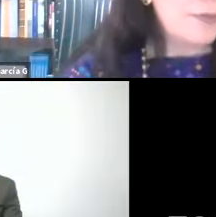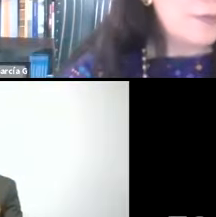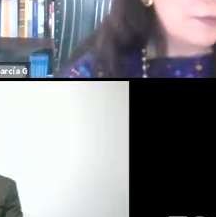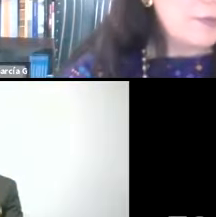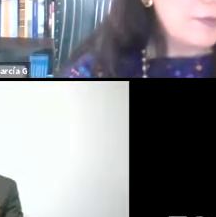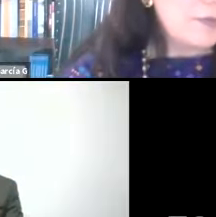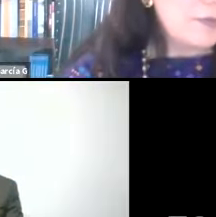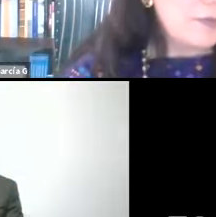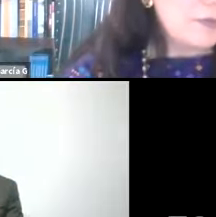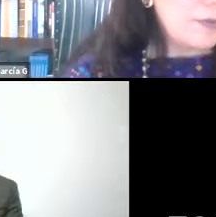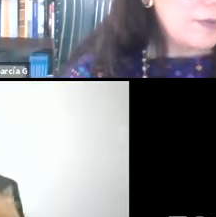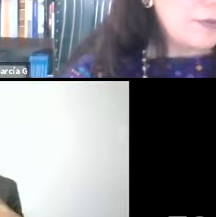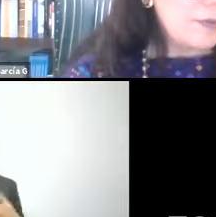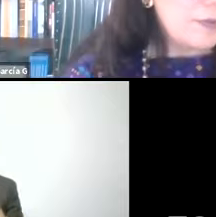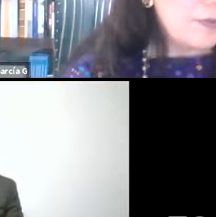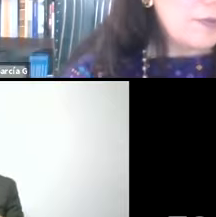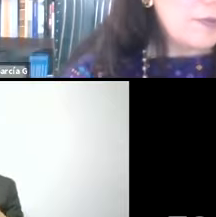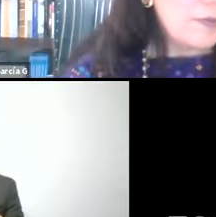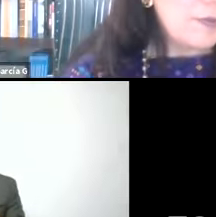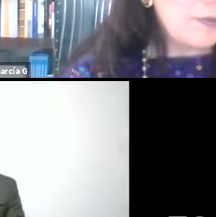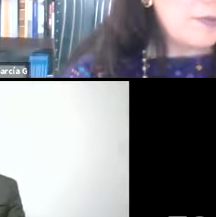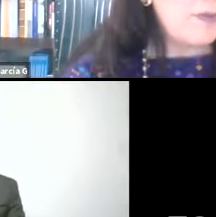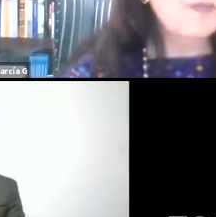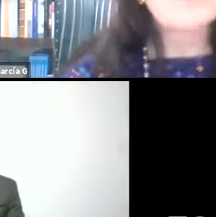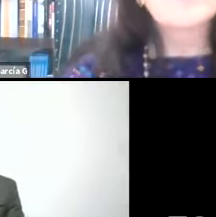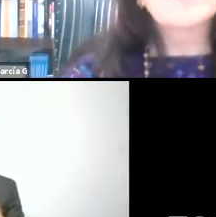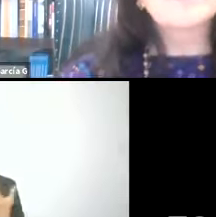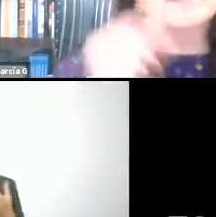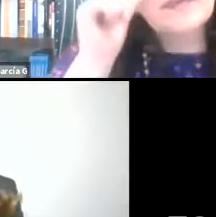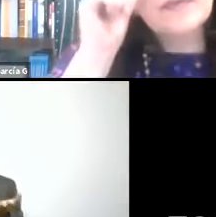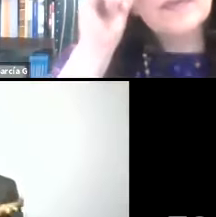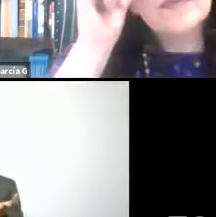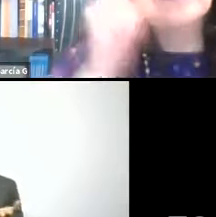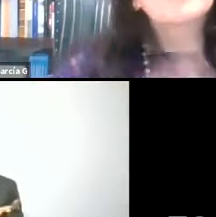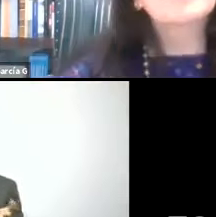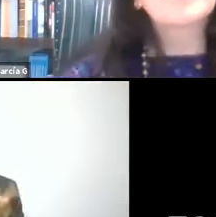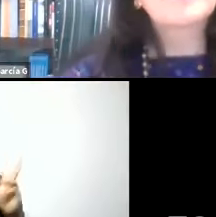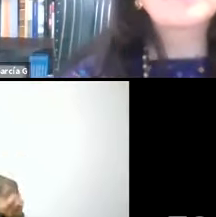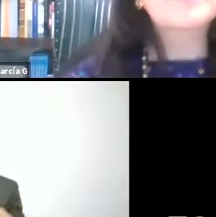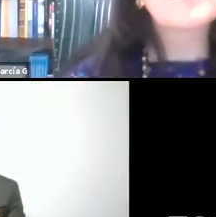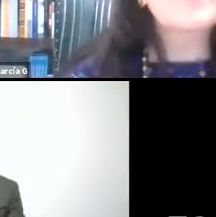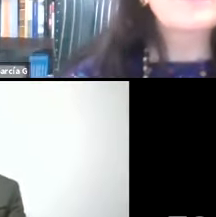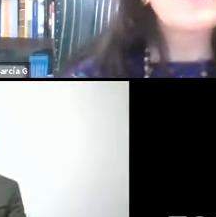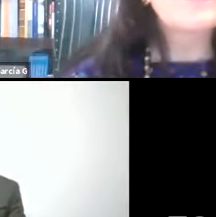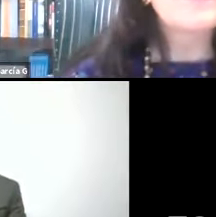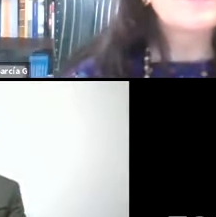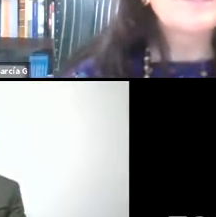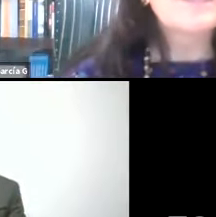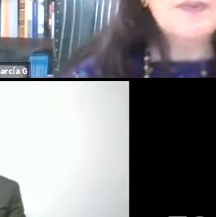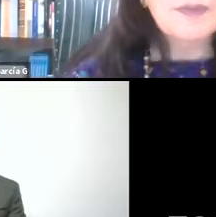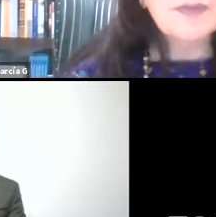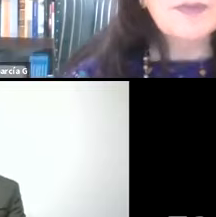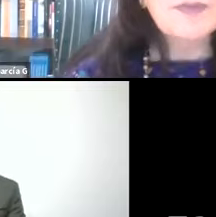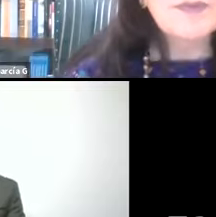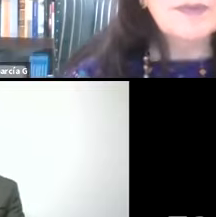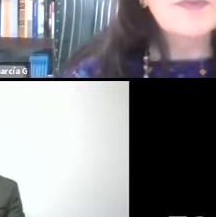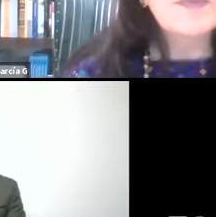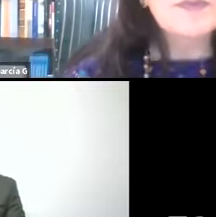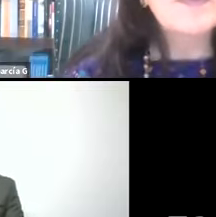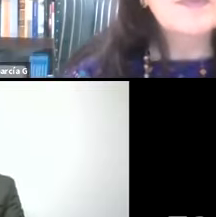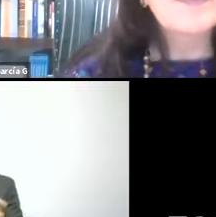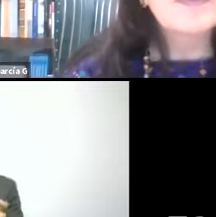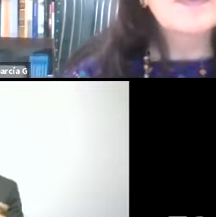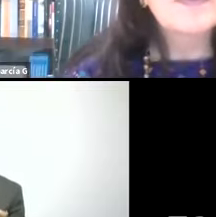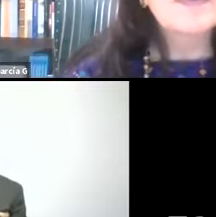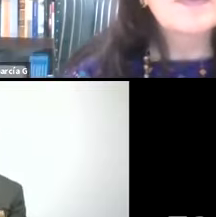muy enriquecedor que pudiéramos como tocar el tema de la interseccionalidad y pues quizá como un tema pendiente o